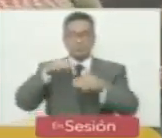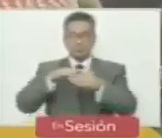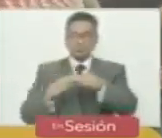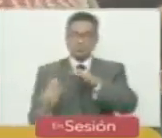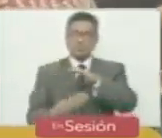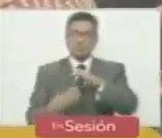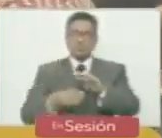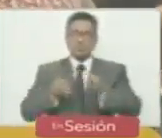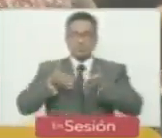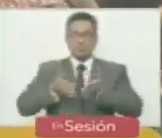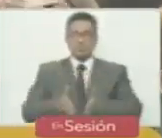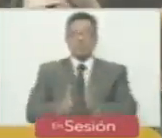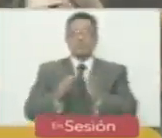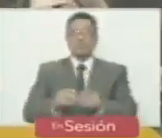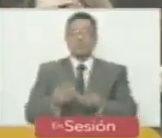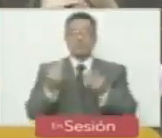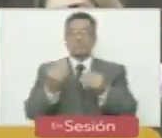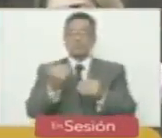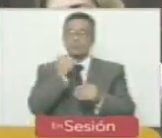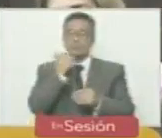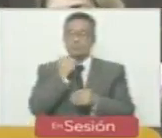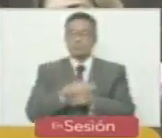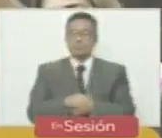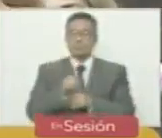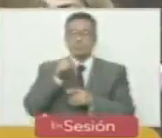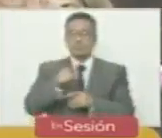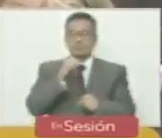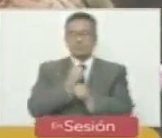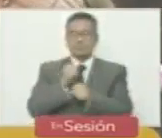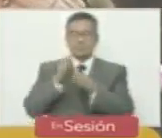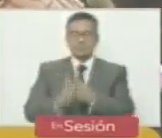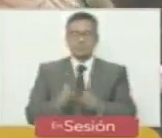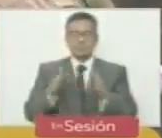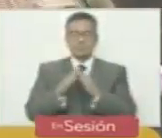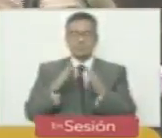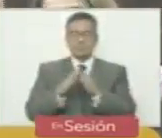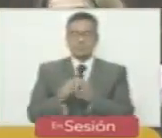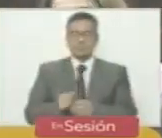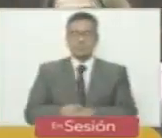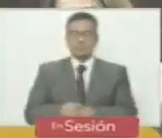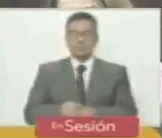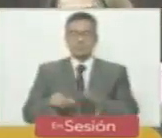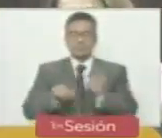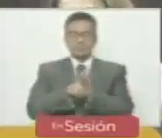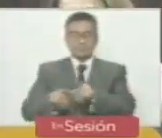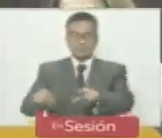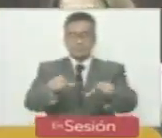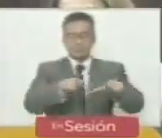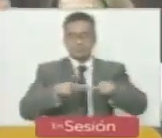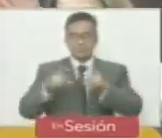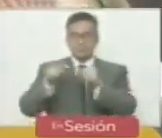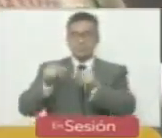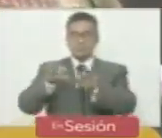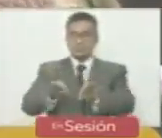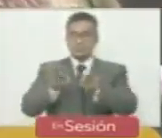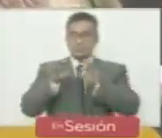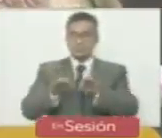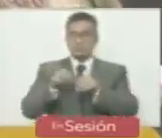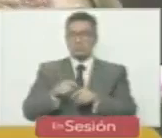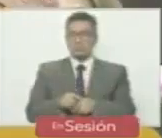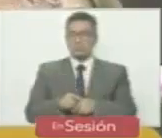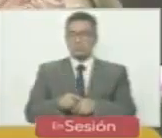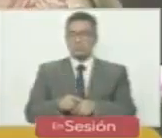su nacimiento muy, muy cercano a ese trabajo a domicilio. Y la ley de zonas económicas especiales, que trata